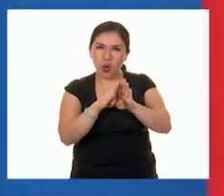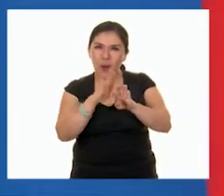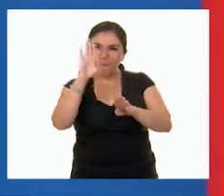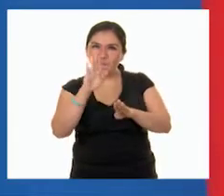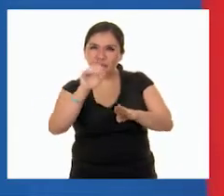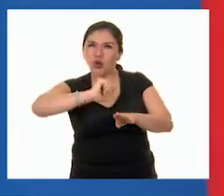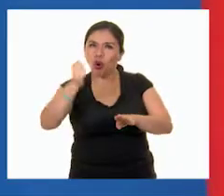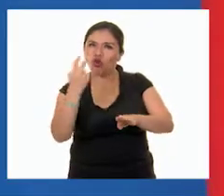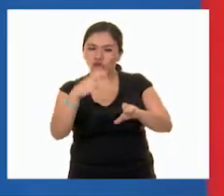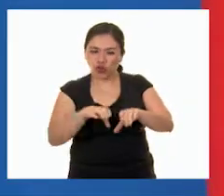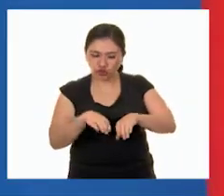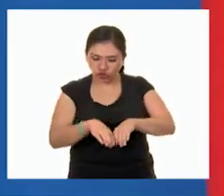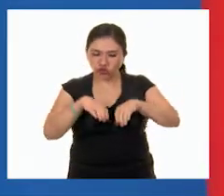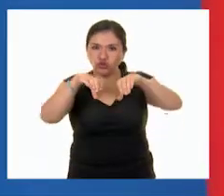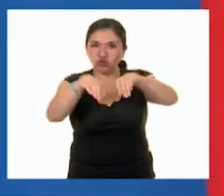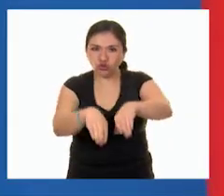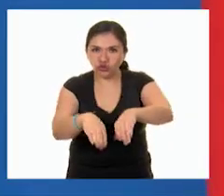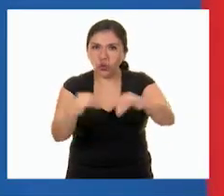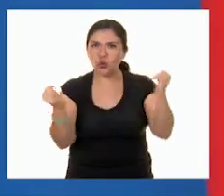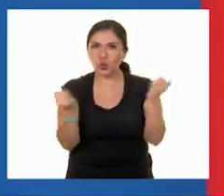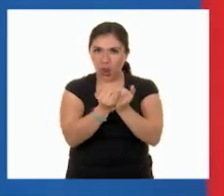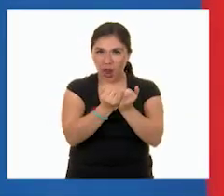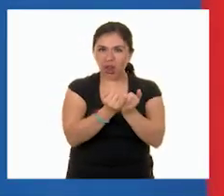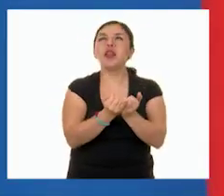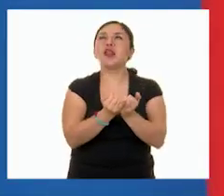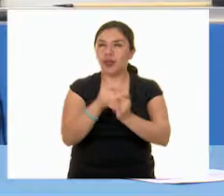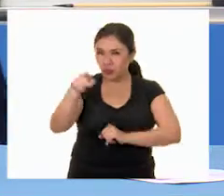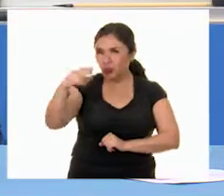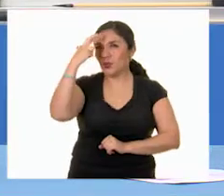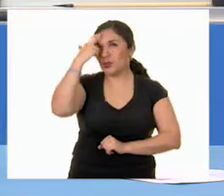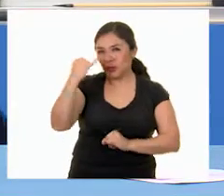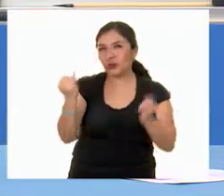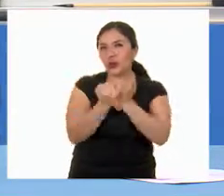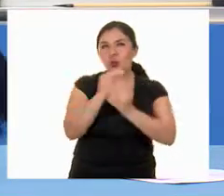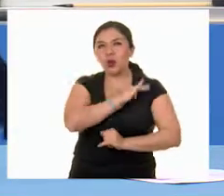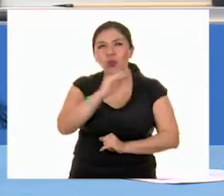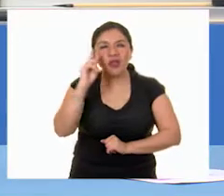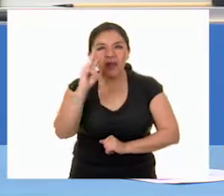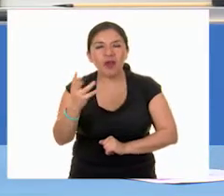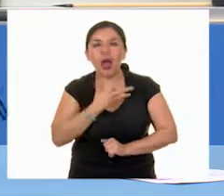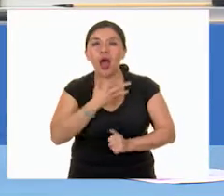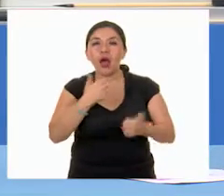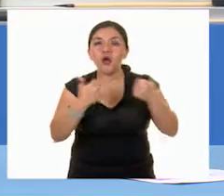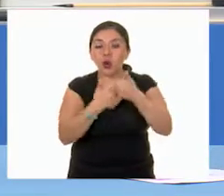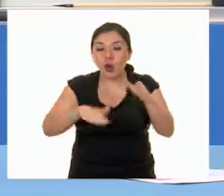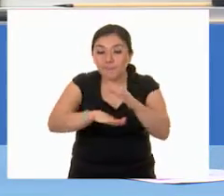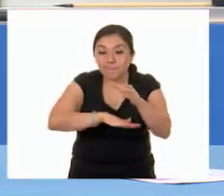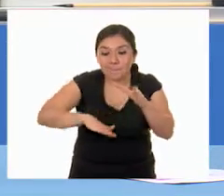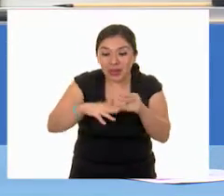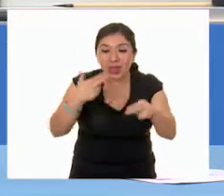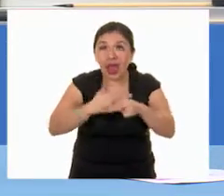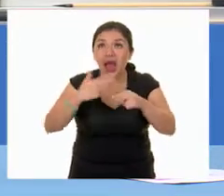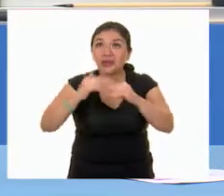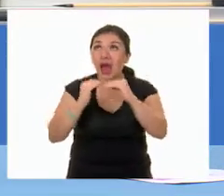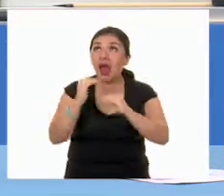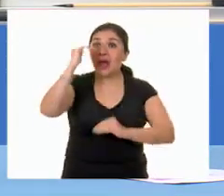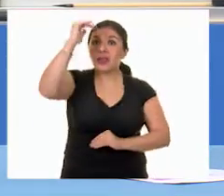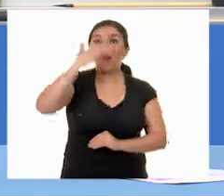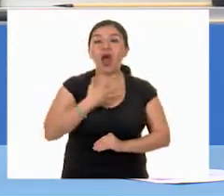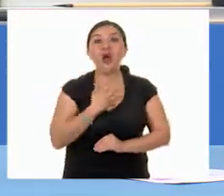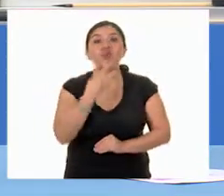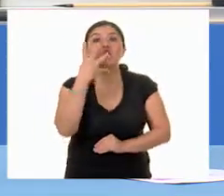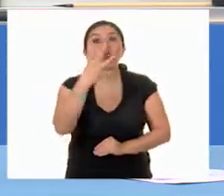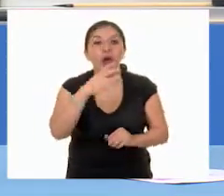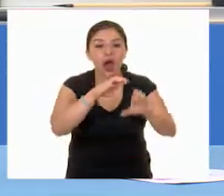otros 2 cubos. ¡Oh! ¡Tienes razón! Y también se aprecia que desde su base hasta la parte de arriba hay